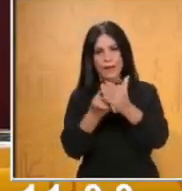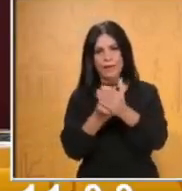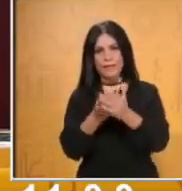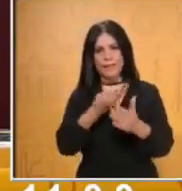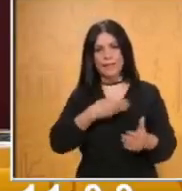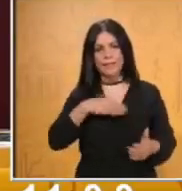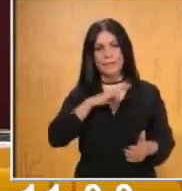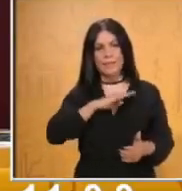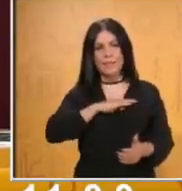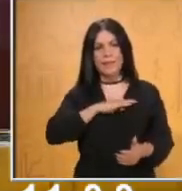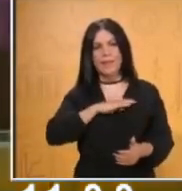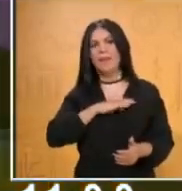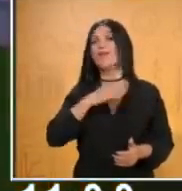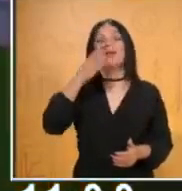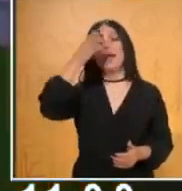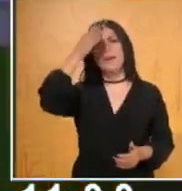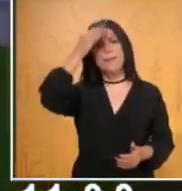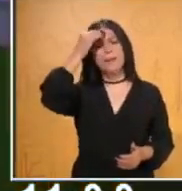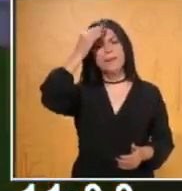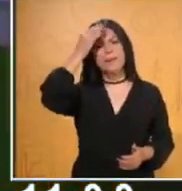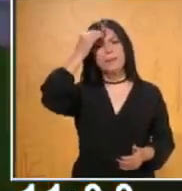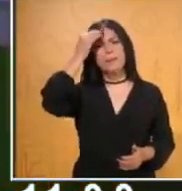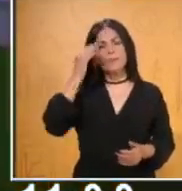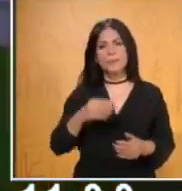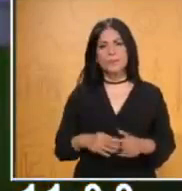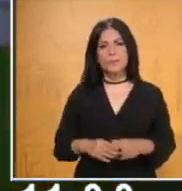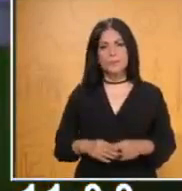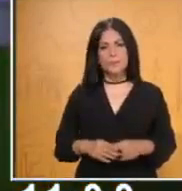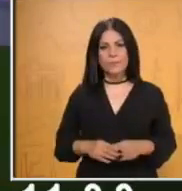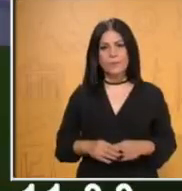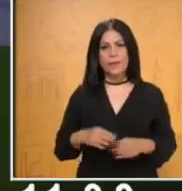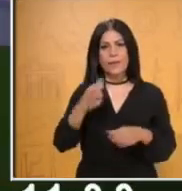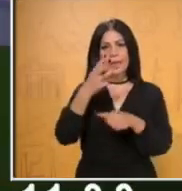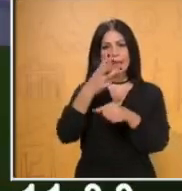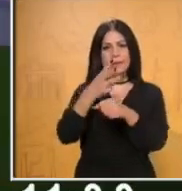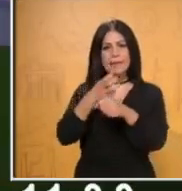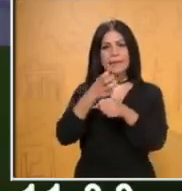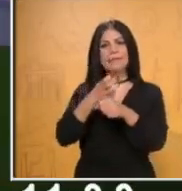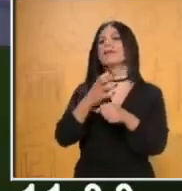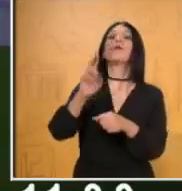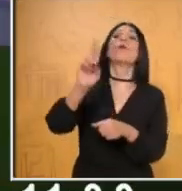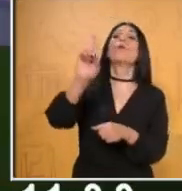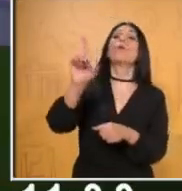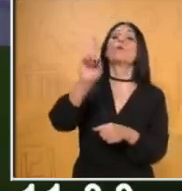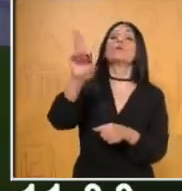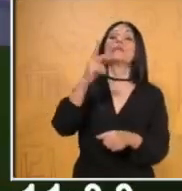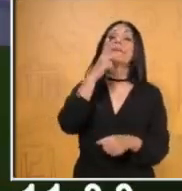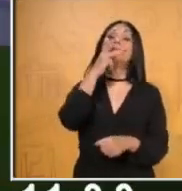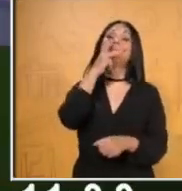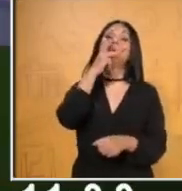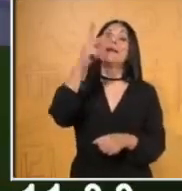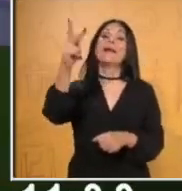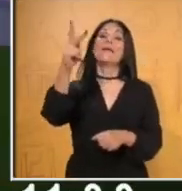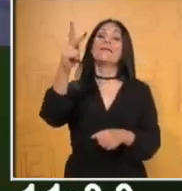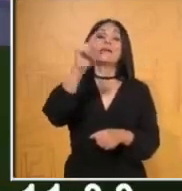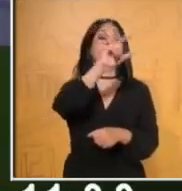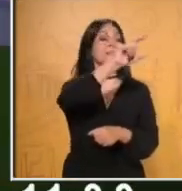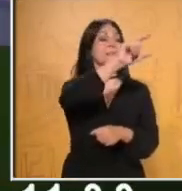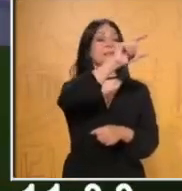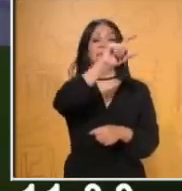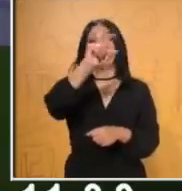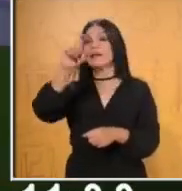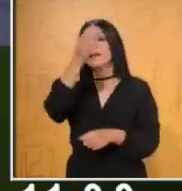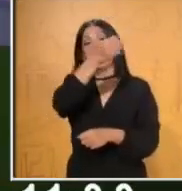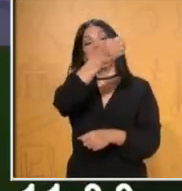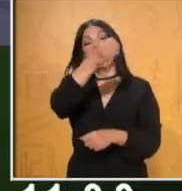Los aprendizajes esperados para el día de hoy son: en tercer grado, usa palabras y frases adjetivas para describir